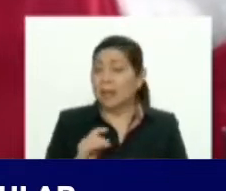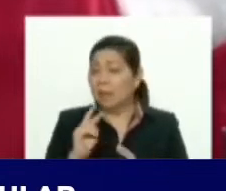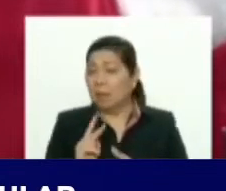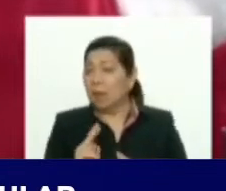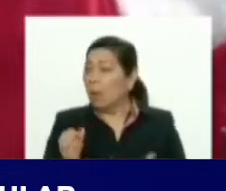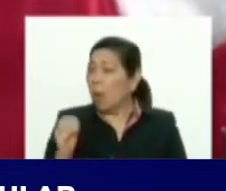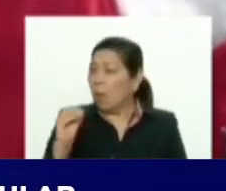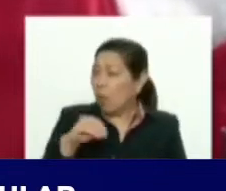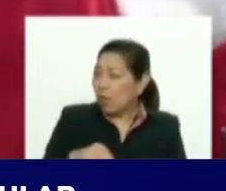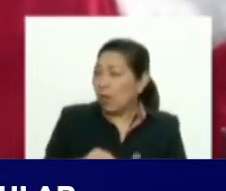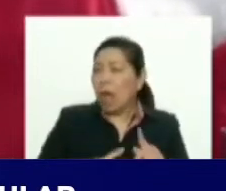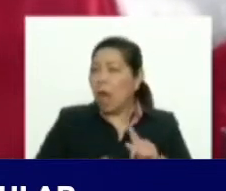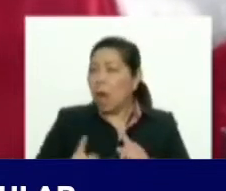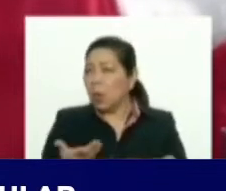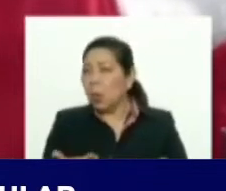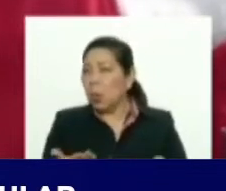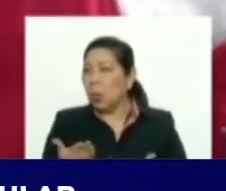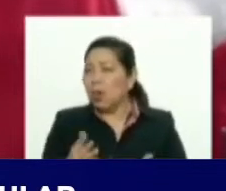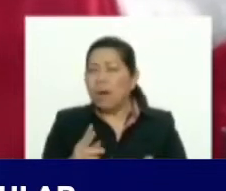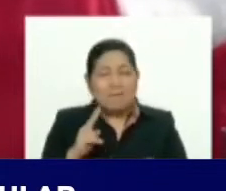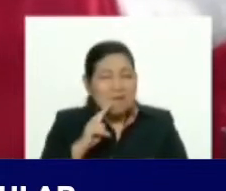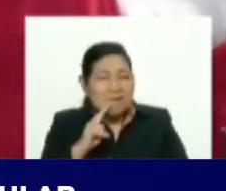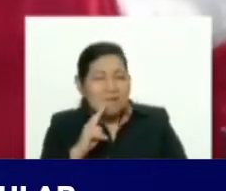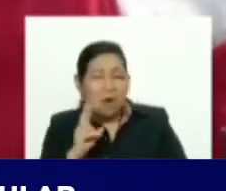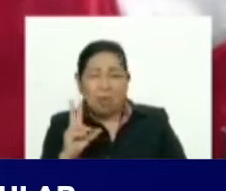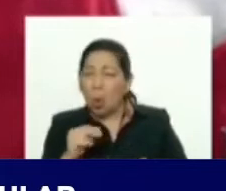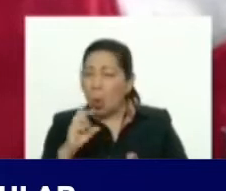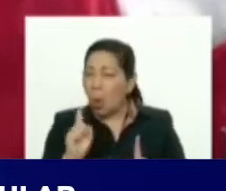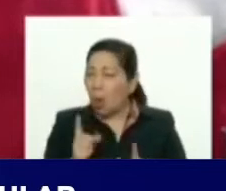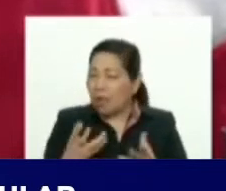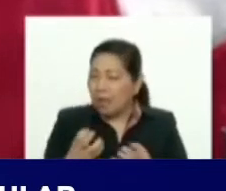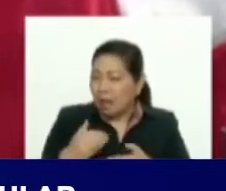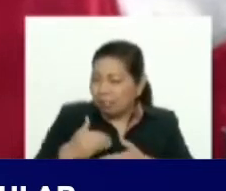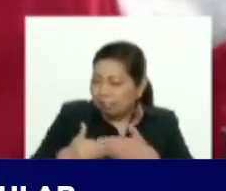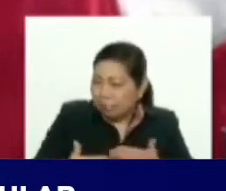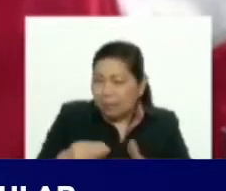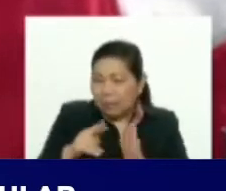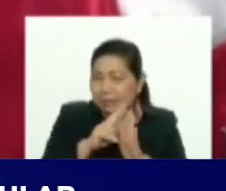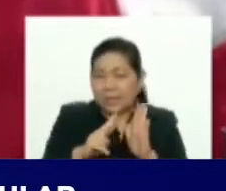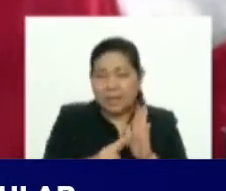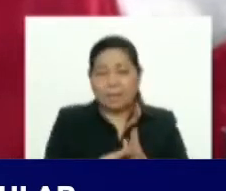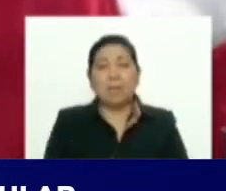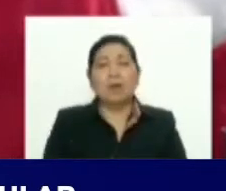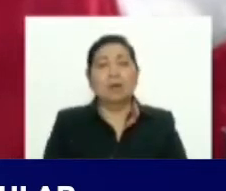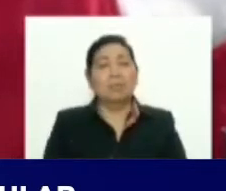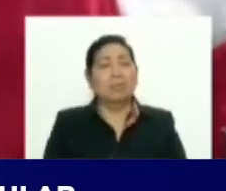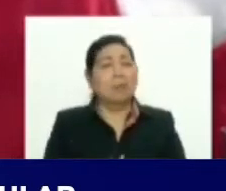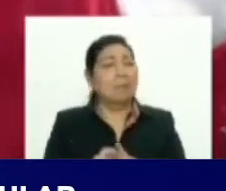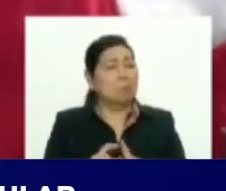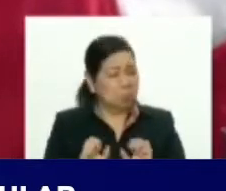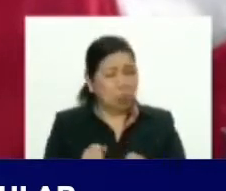observar, quieren poner alguna trampa o no quieren avanzar con alguna reglamentación, el impulso de una